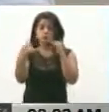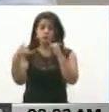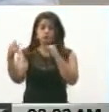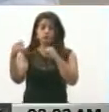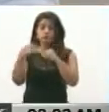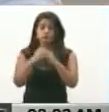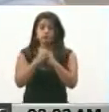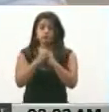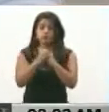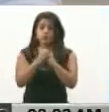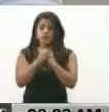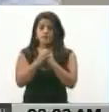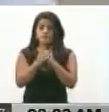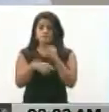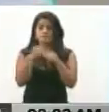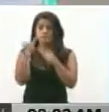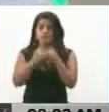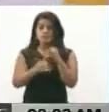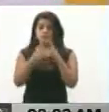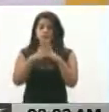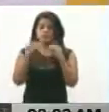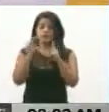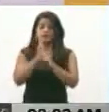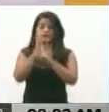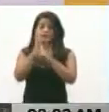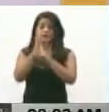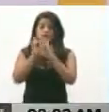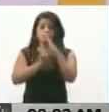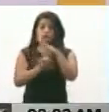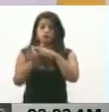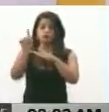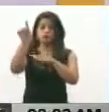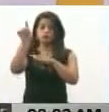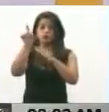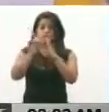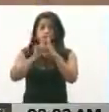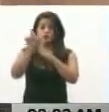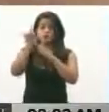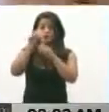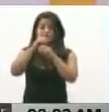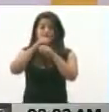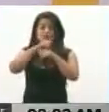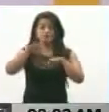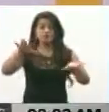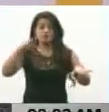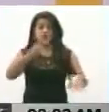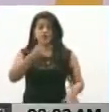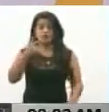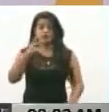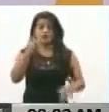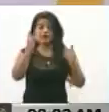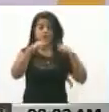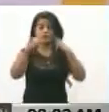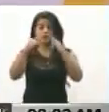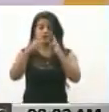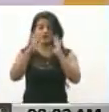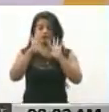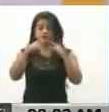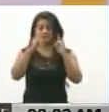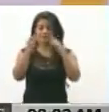y llega al satélite Venezat 1 y luego difundido a través de todas las 22 estaciones a las que hicimos